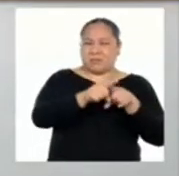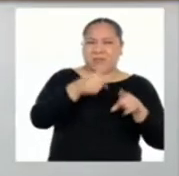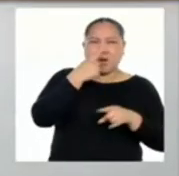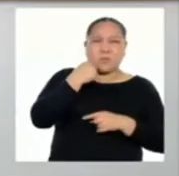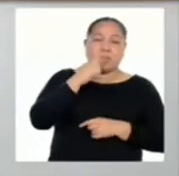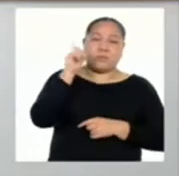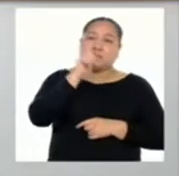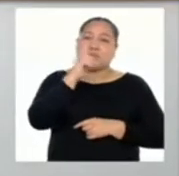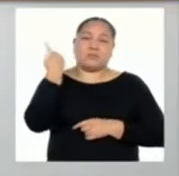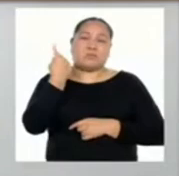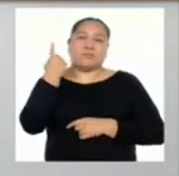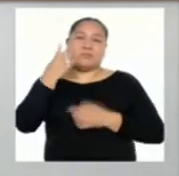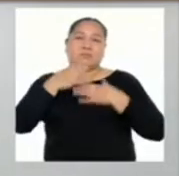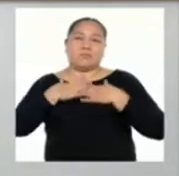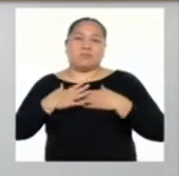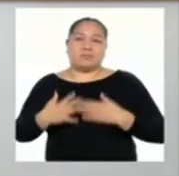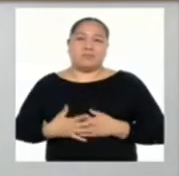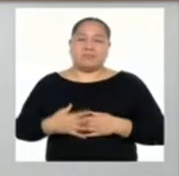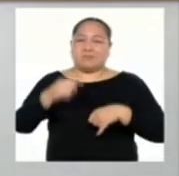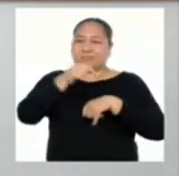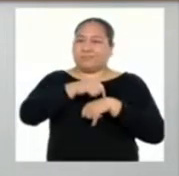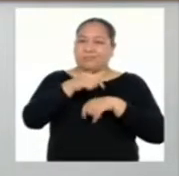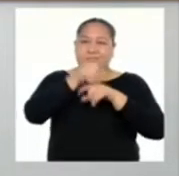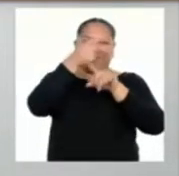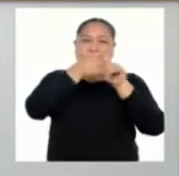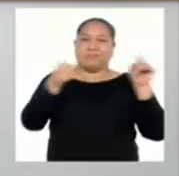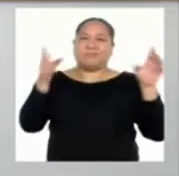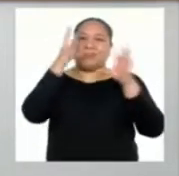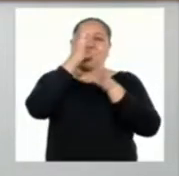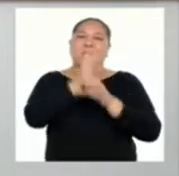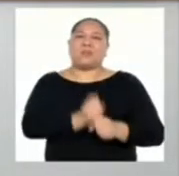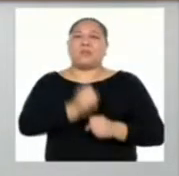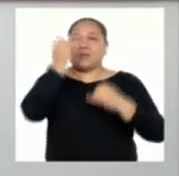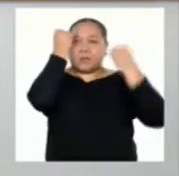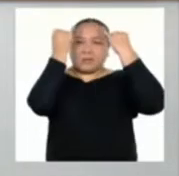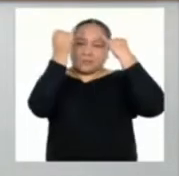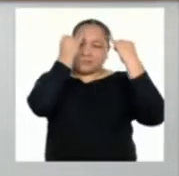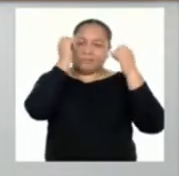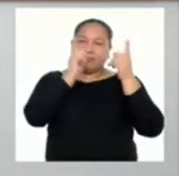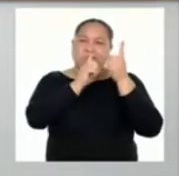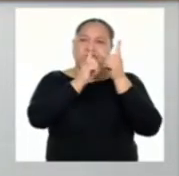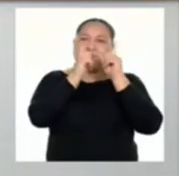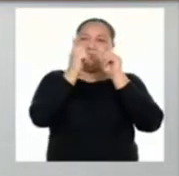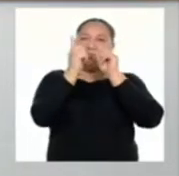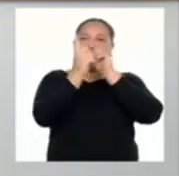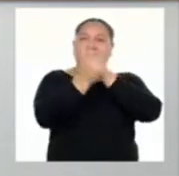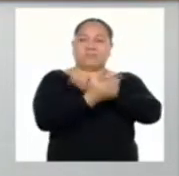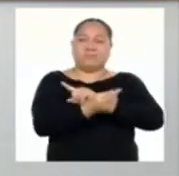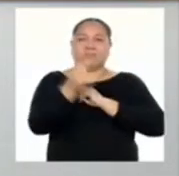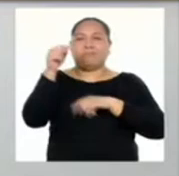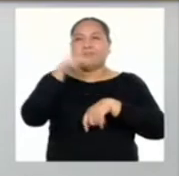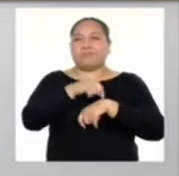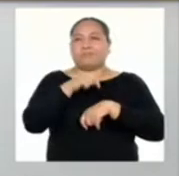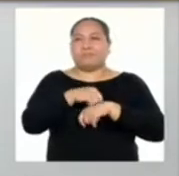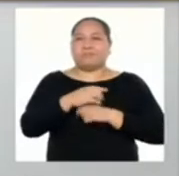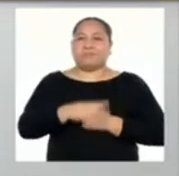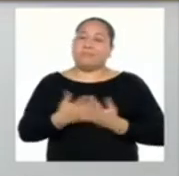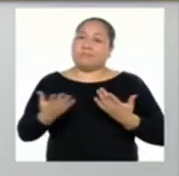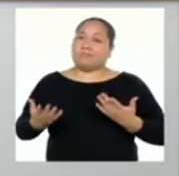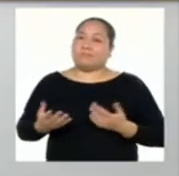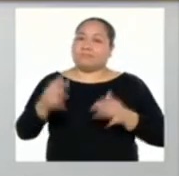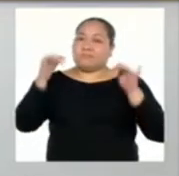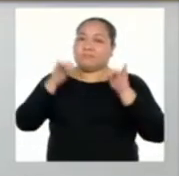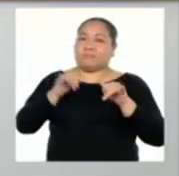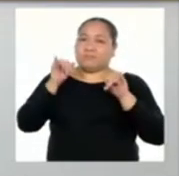solo físicos. Fueron épocas distintas, con costumbres e ideas que han ido cambiando con el tiempo, aunque